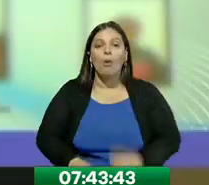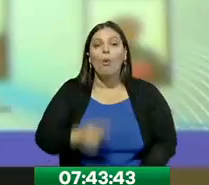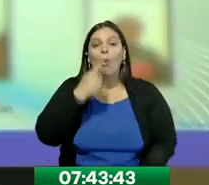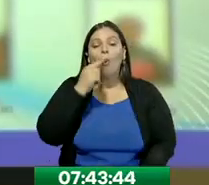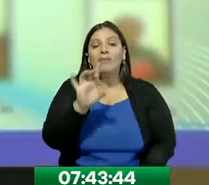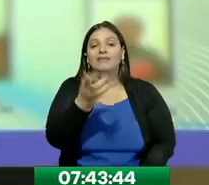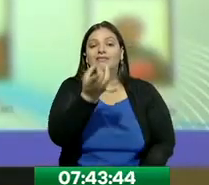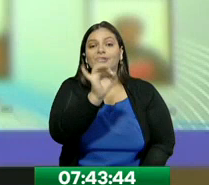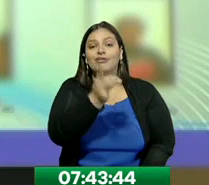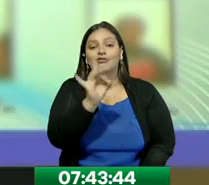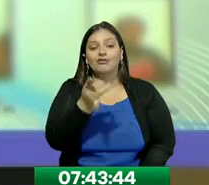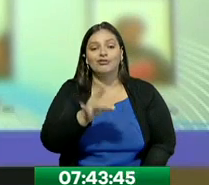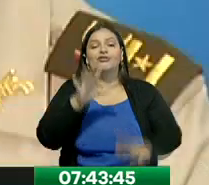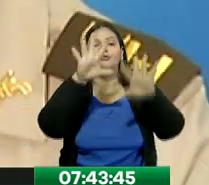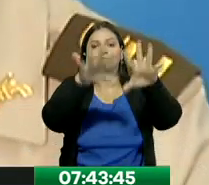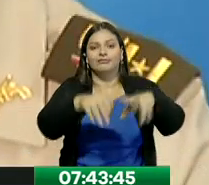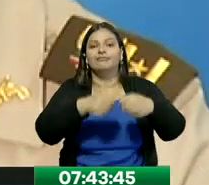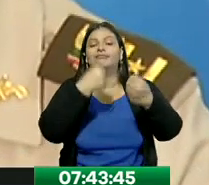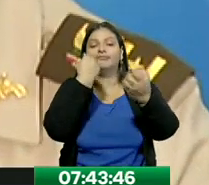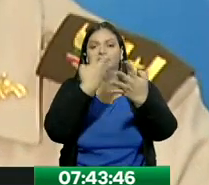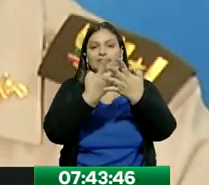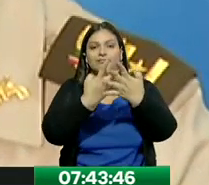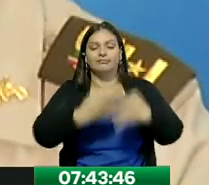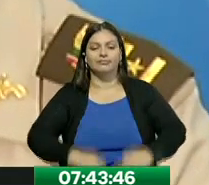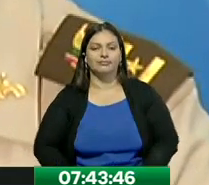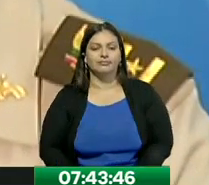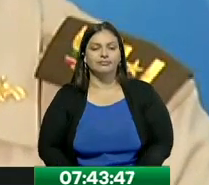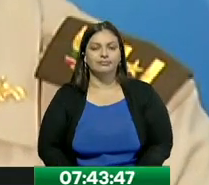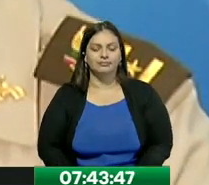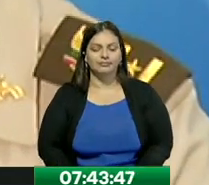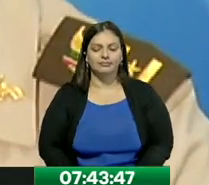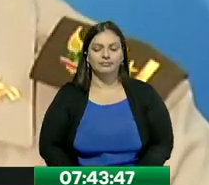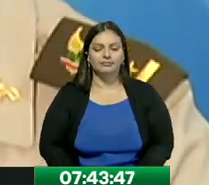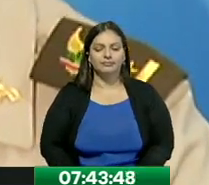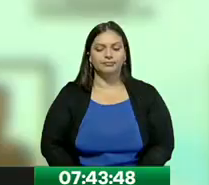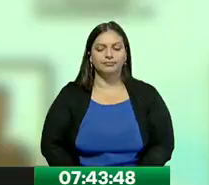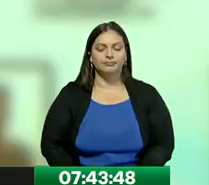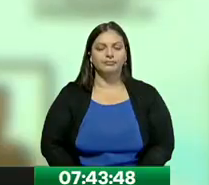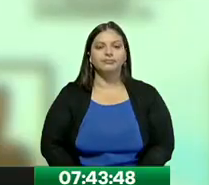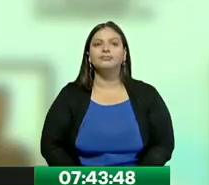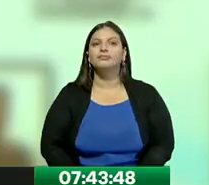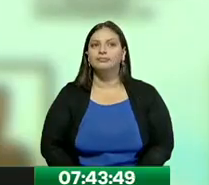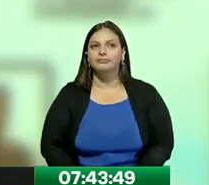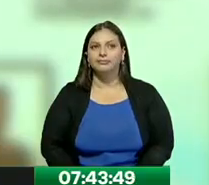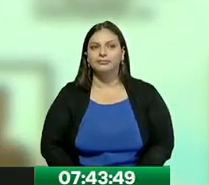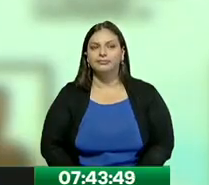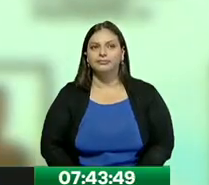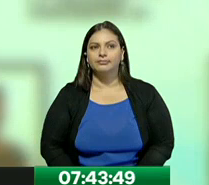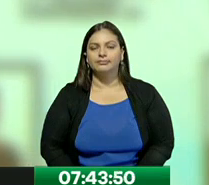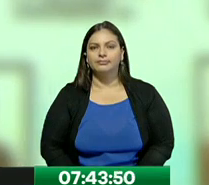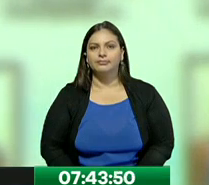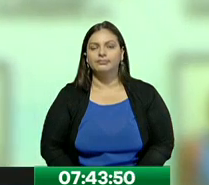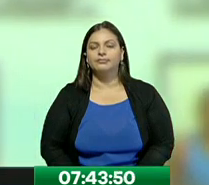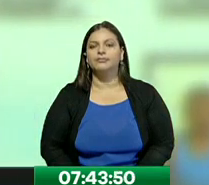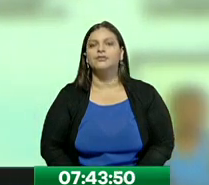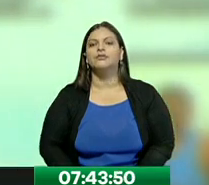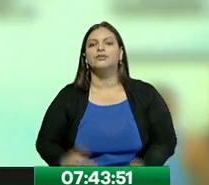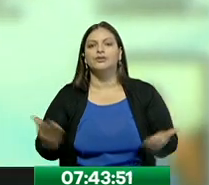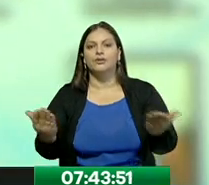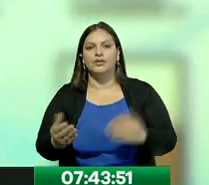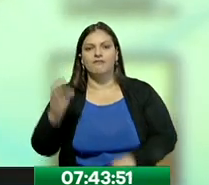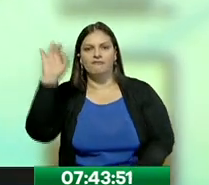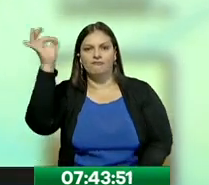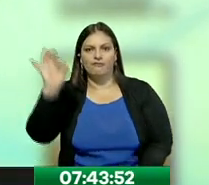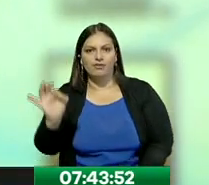fueron apresados en los allanamientos. Pascuales, Distrito Sur, Guasmo, La Floresta, así como también el Distrito Florida. Se